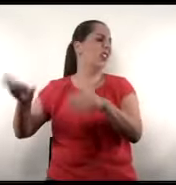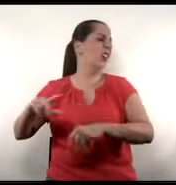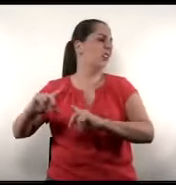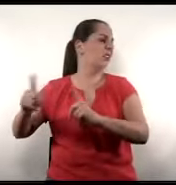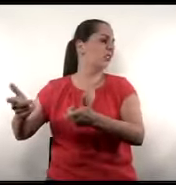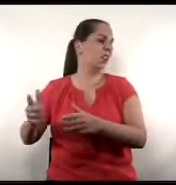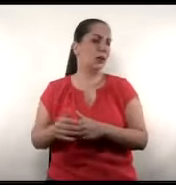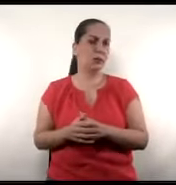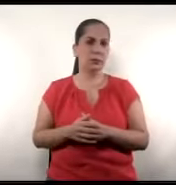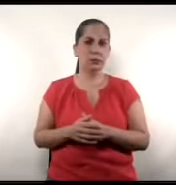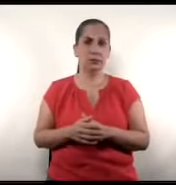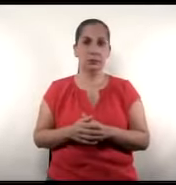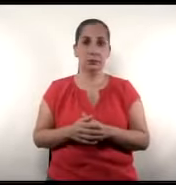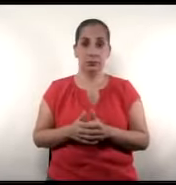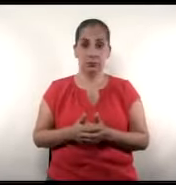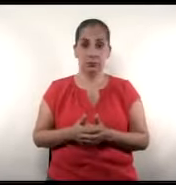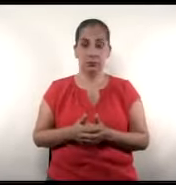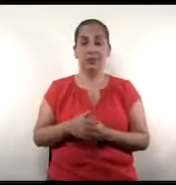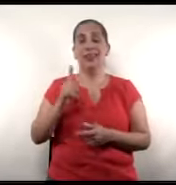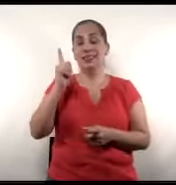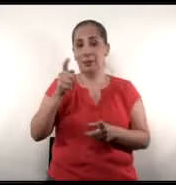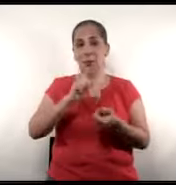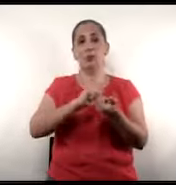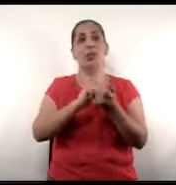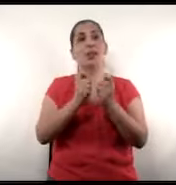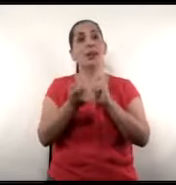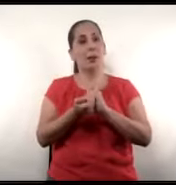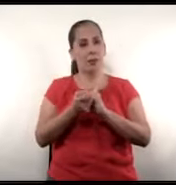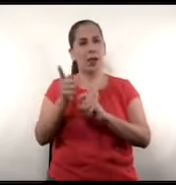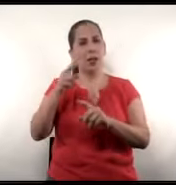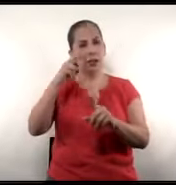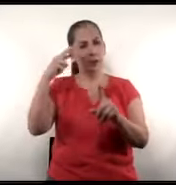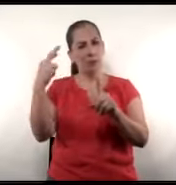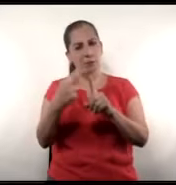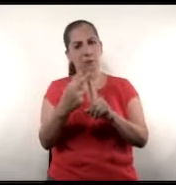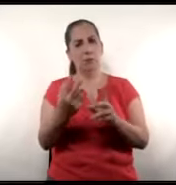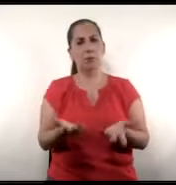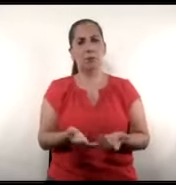¿verdad? De manera que hay que cambiar ese enfoque.